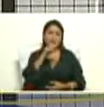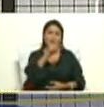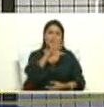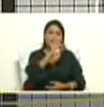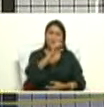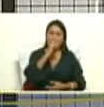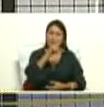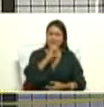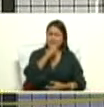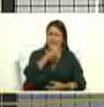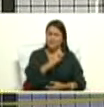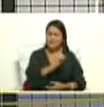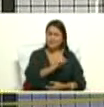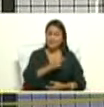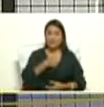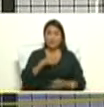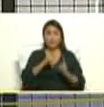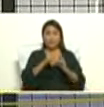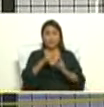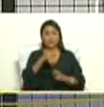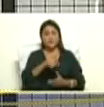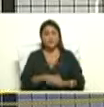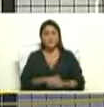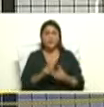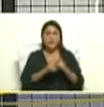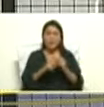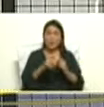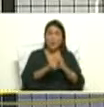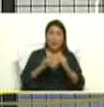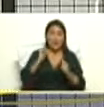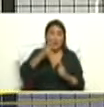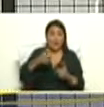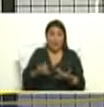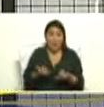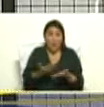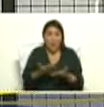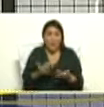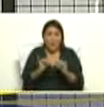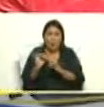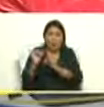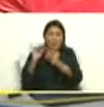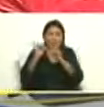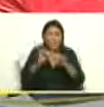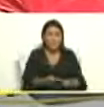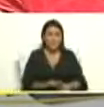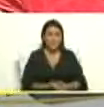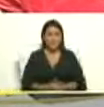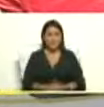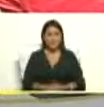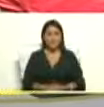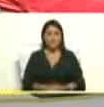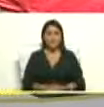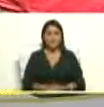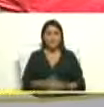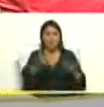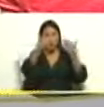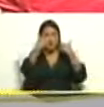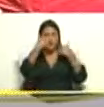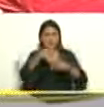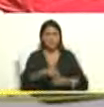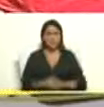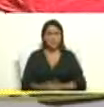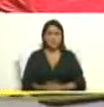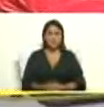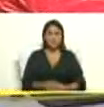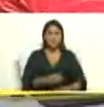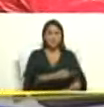apenas lo conocimos sot roja igualito como ustedes lo ven ahorita igualito dándonos sus lecciones Sus consejos